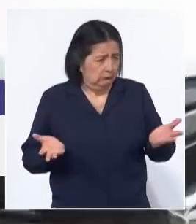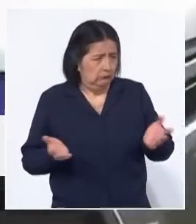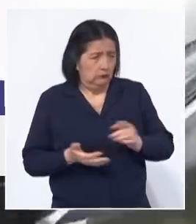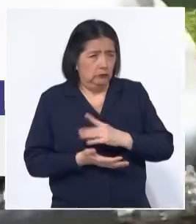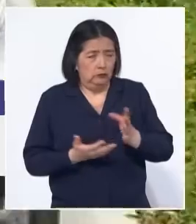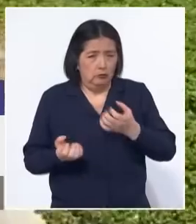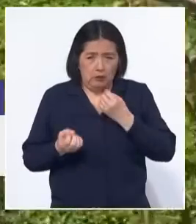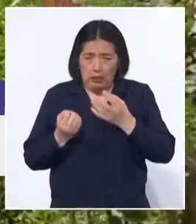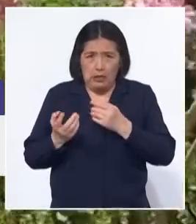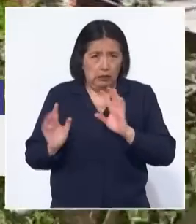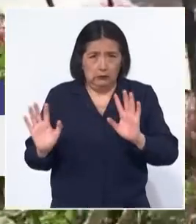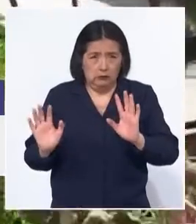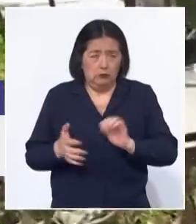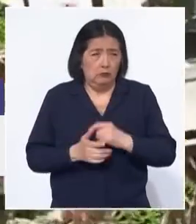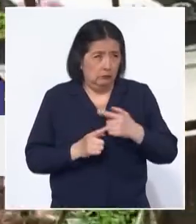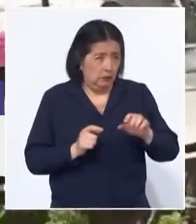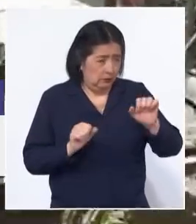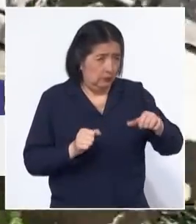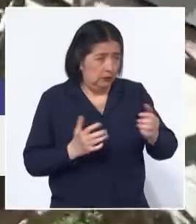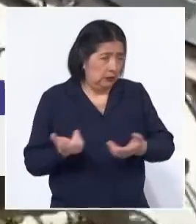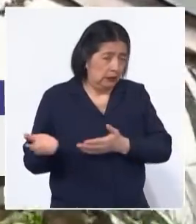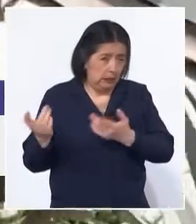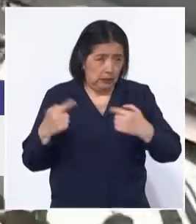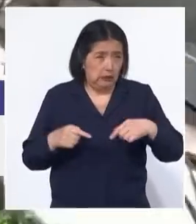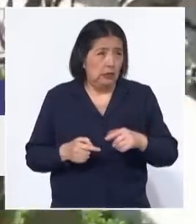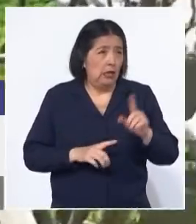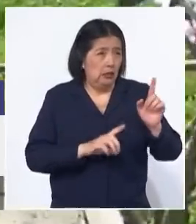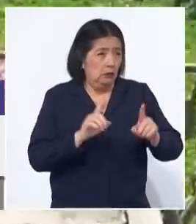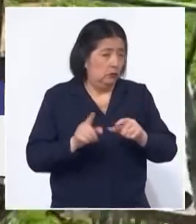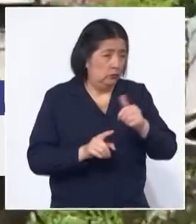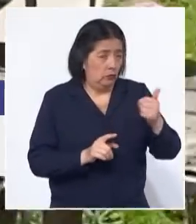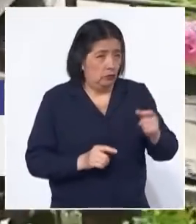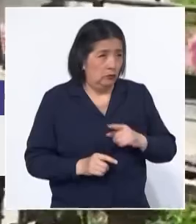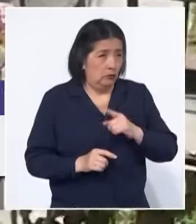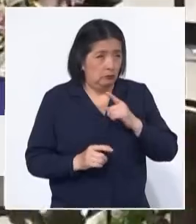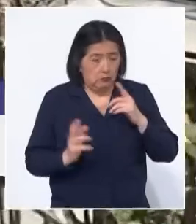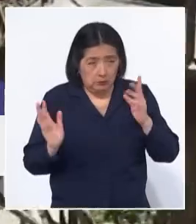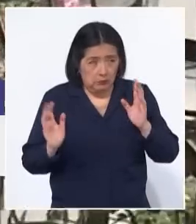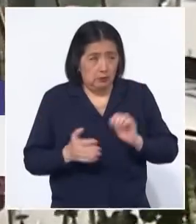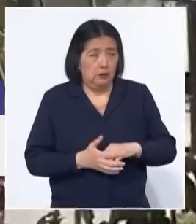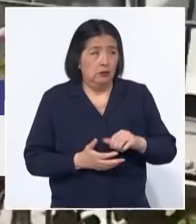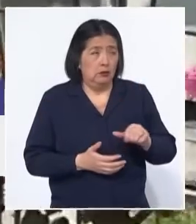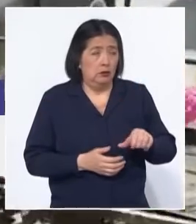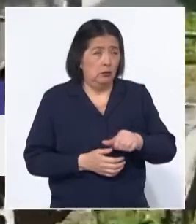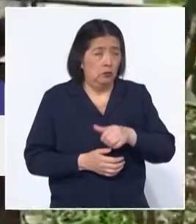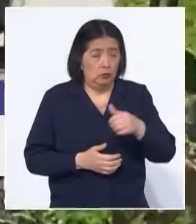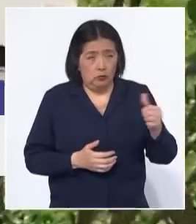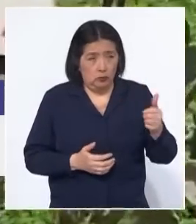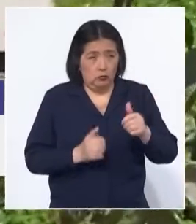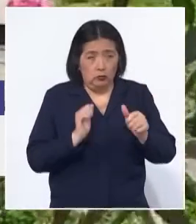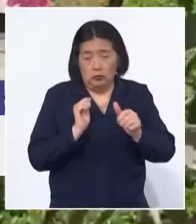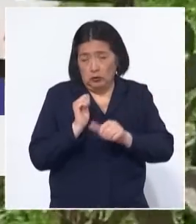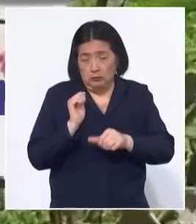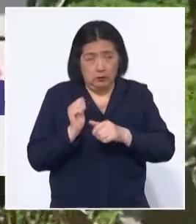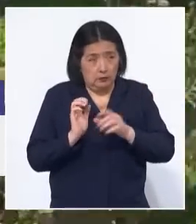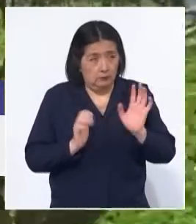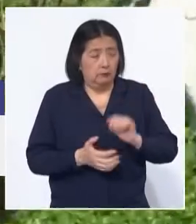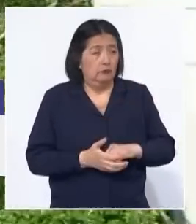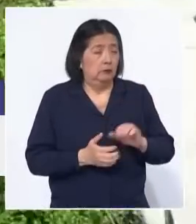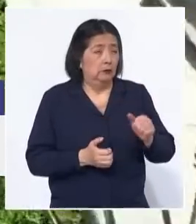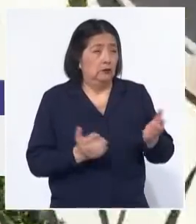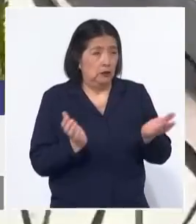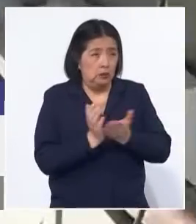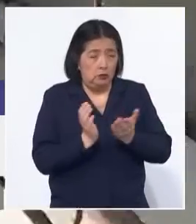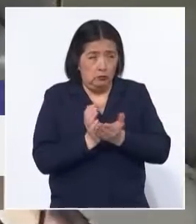van a declarar en este momento, pero sí estamos acompañados de algunos padres, también de su otro hermanito, digamos, padres